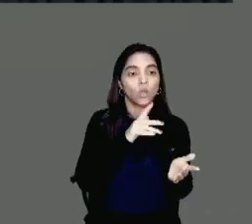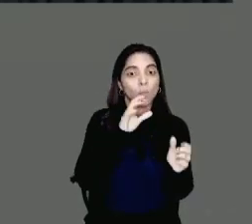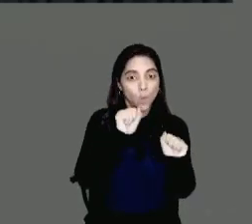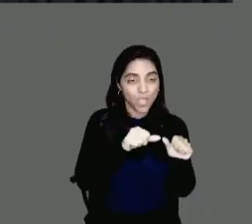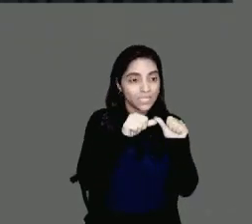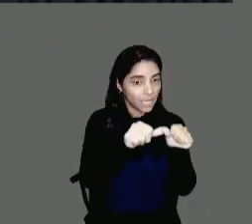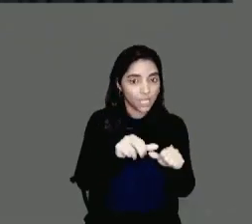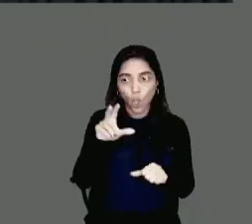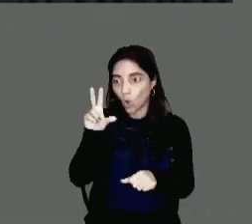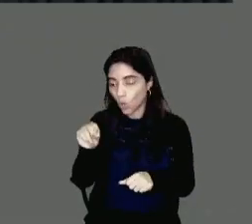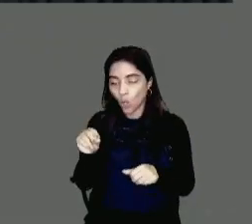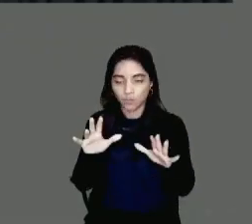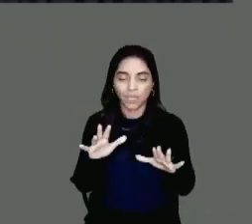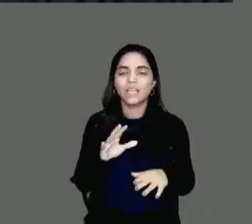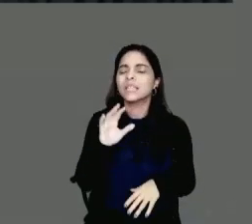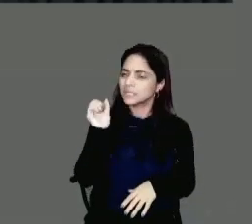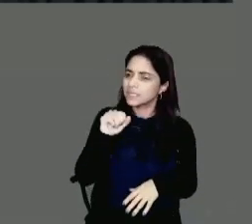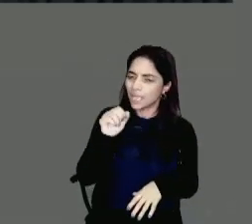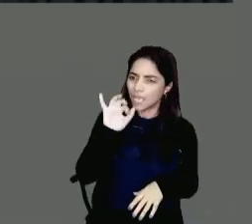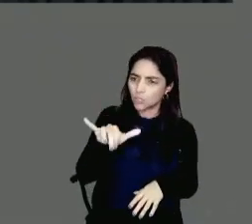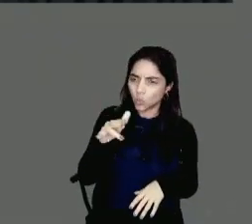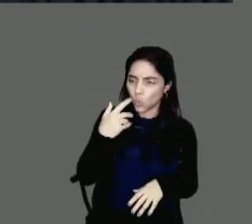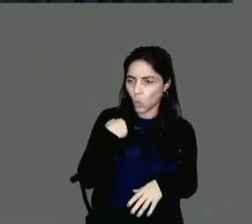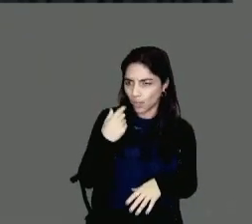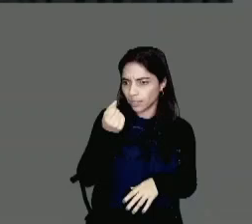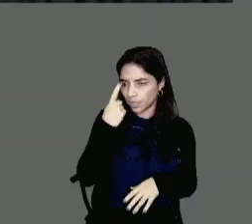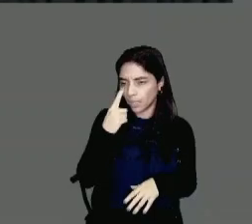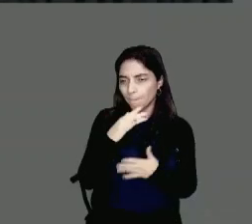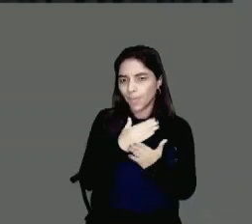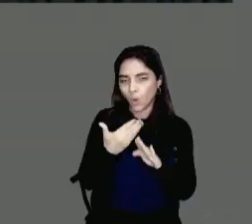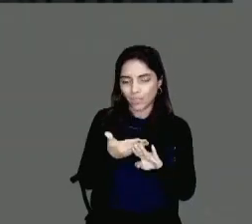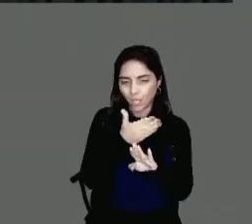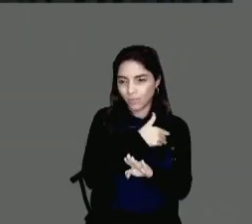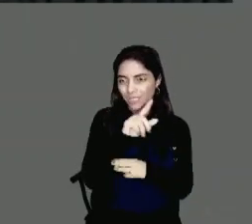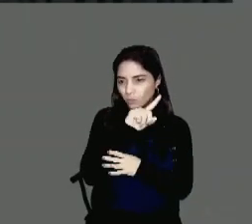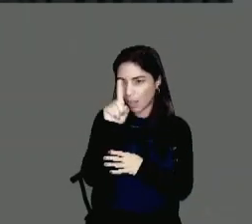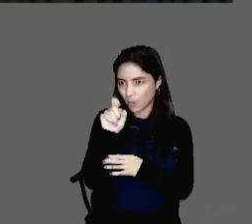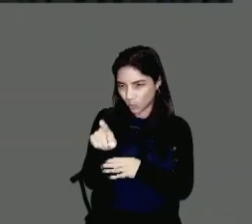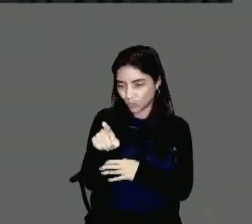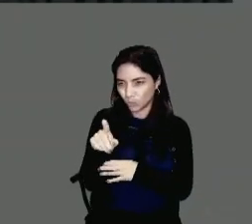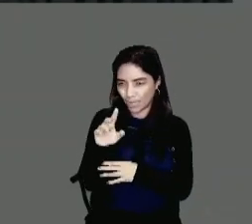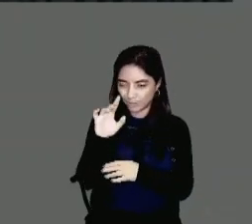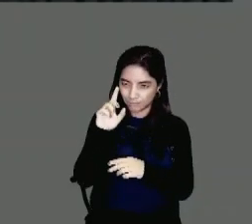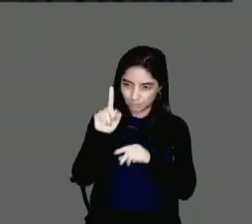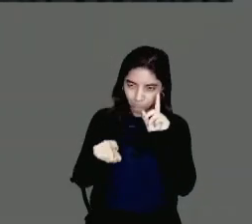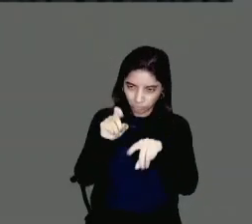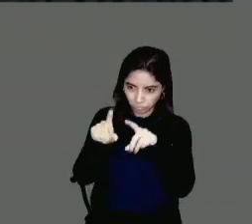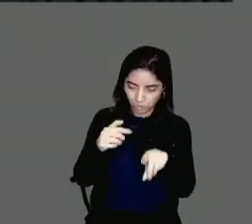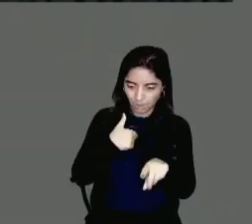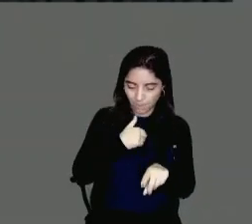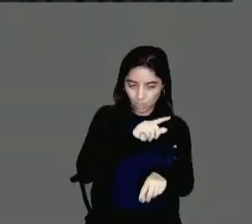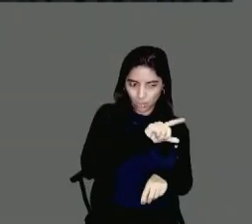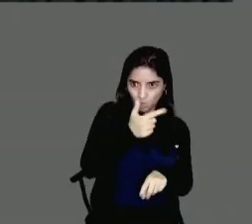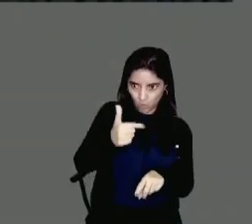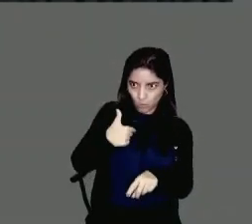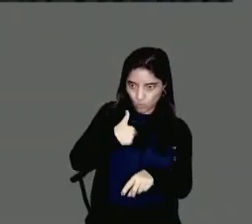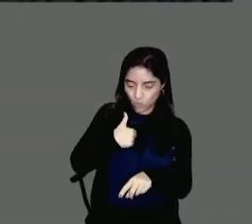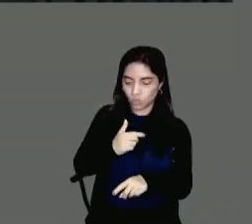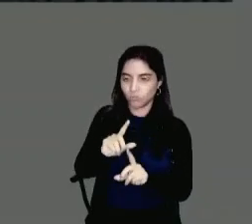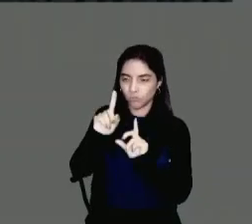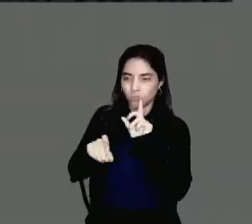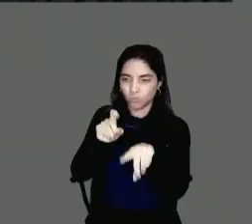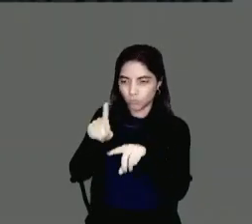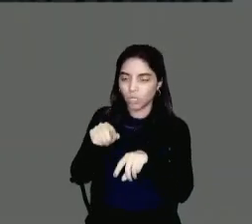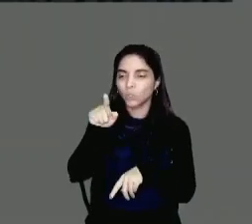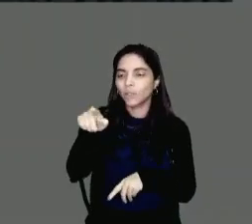etcétera no esa parte la entendí pero previamente a unas preguntas que le hice durante el interrogatorio o durante mi turno de que usted